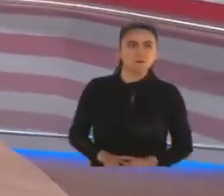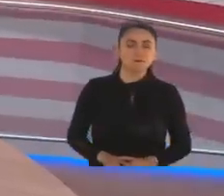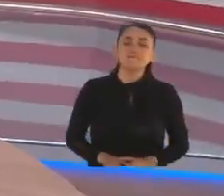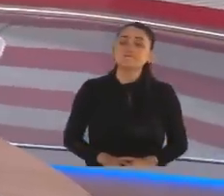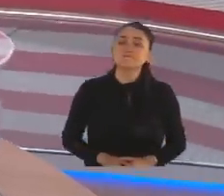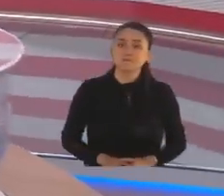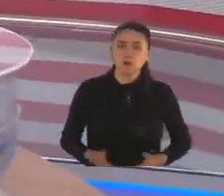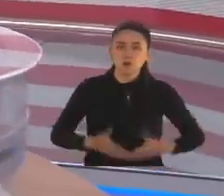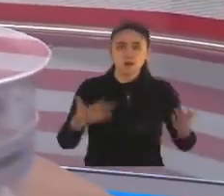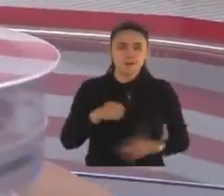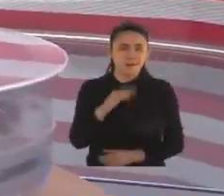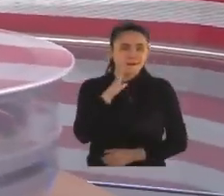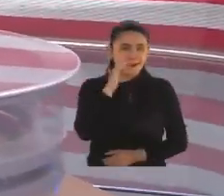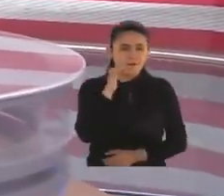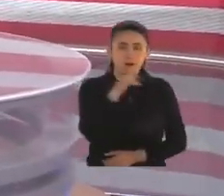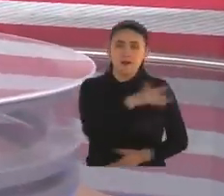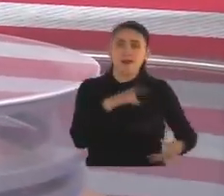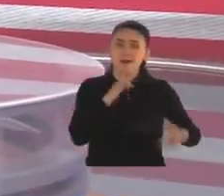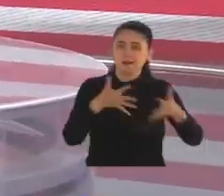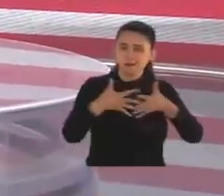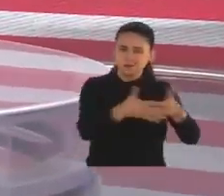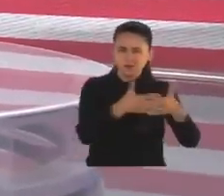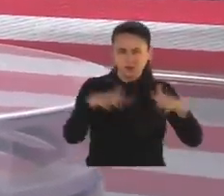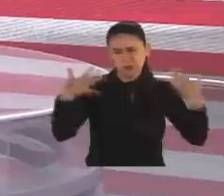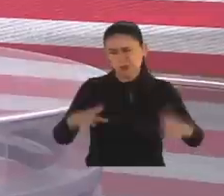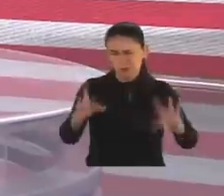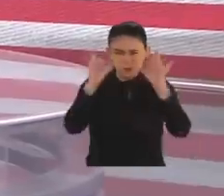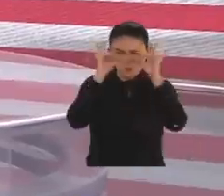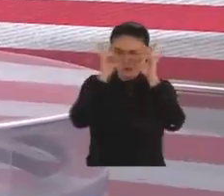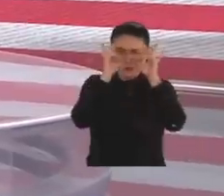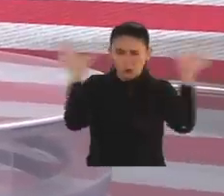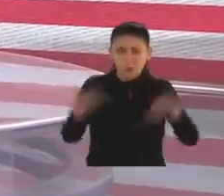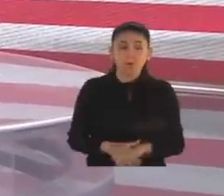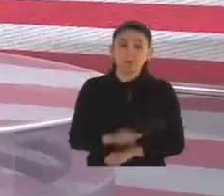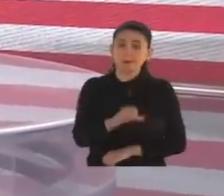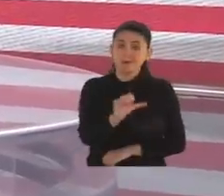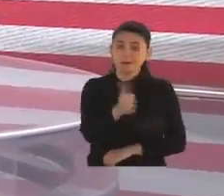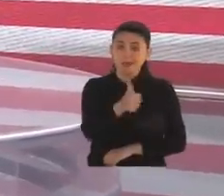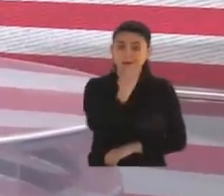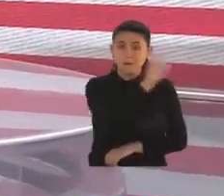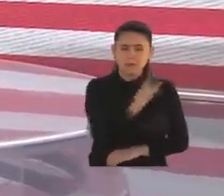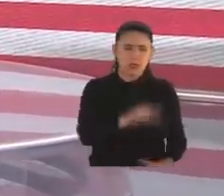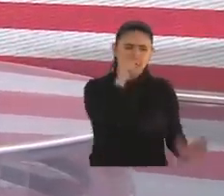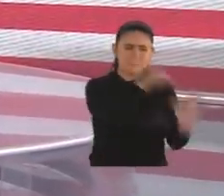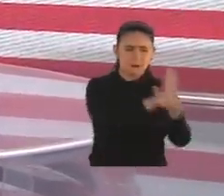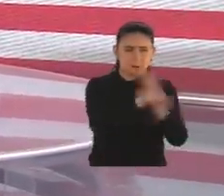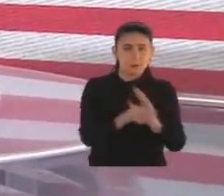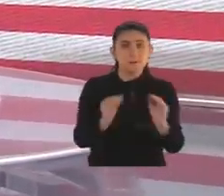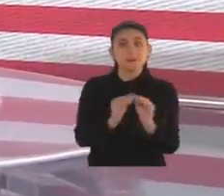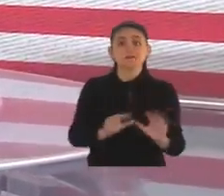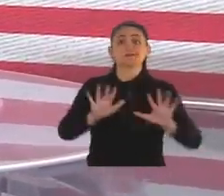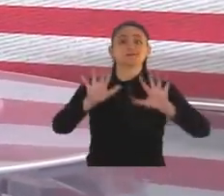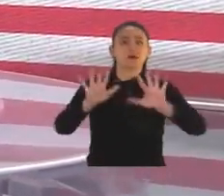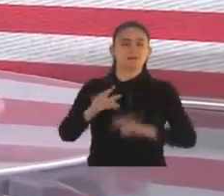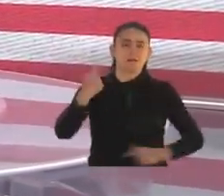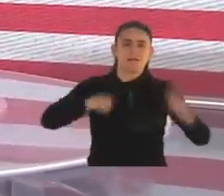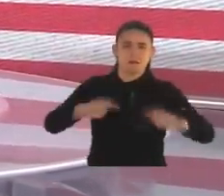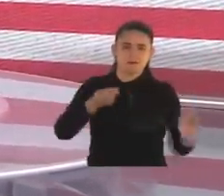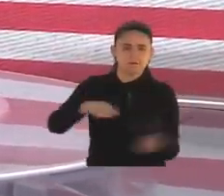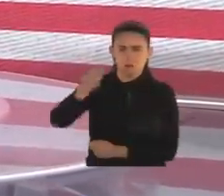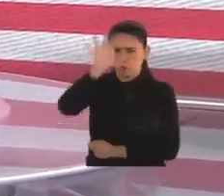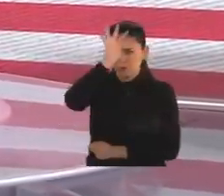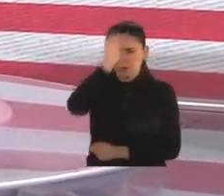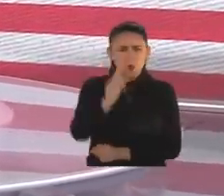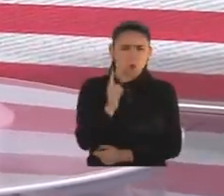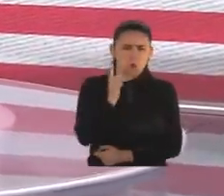Lo que pasó en California, en Estados Unidos, es muy grave. 10 personas fueron asesinadas y otras 10 resultaron heridas. Esto tras